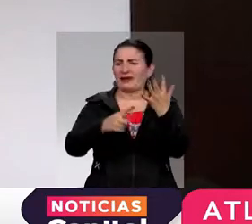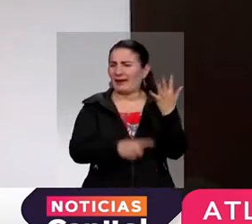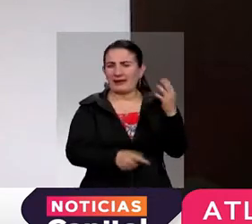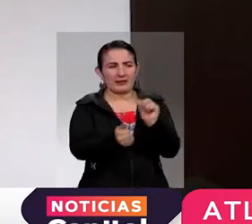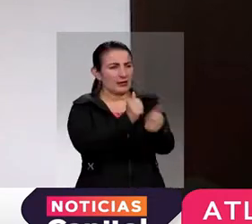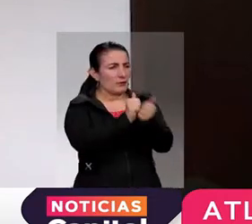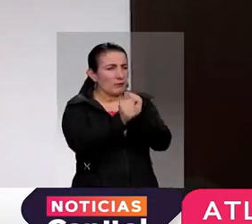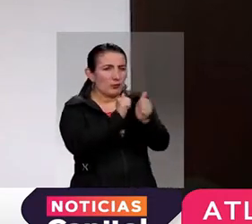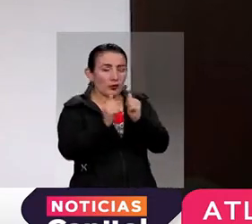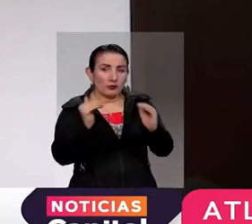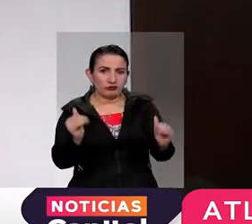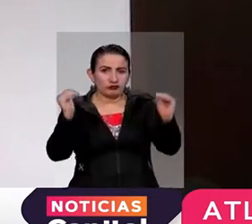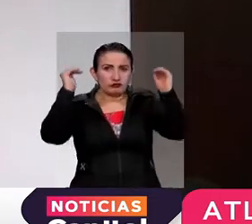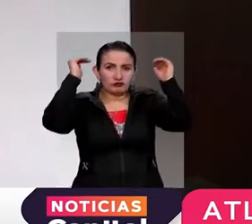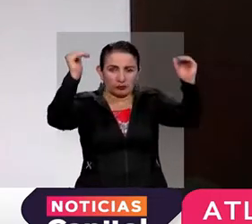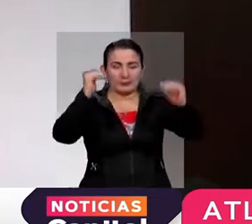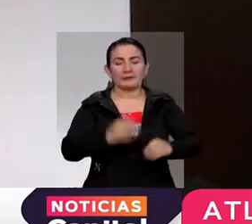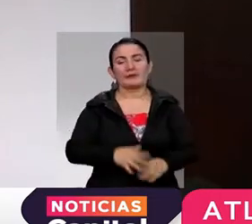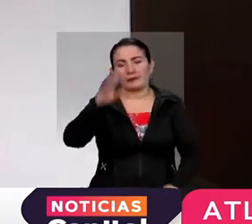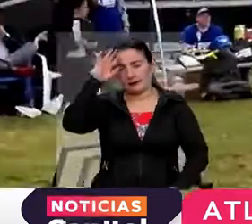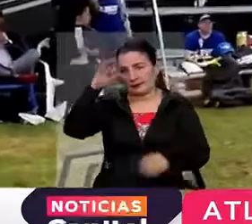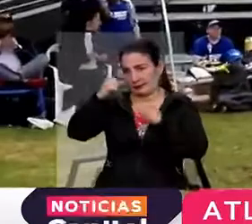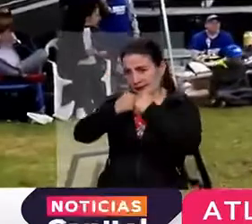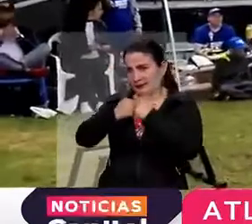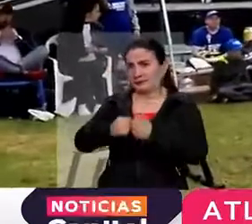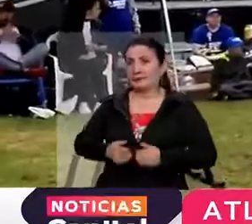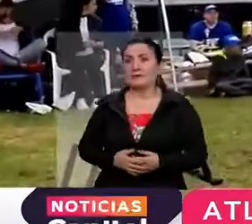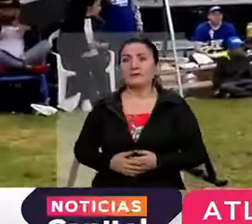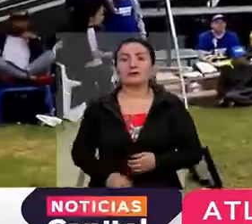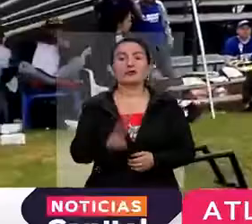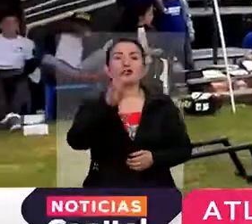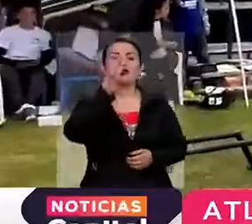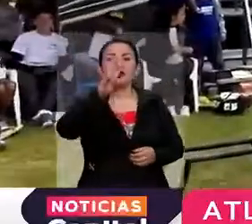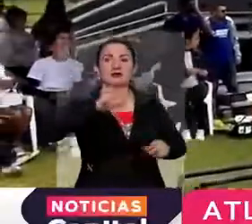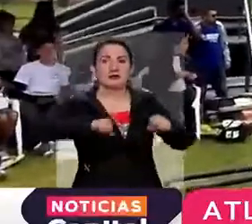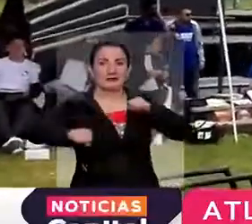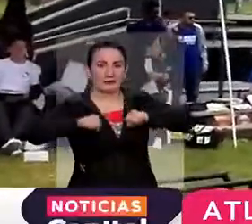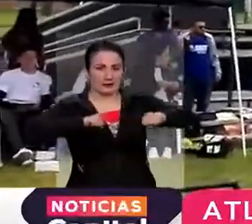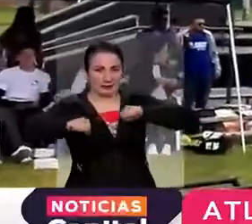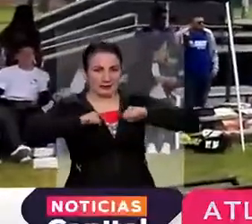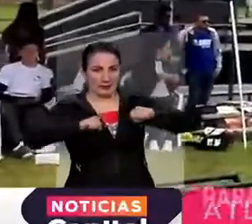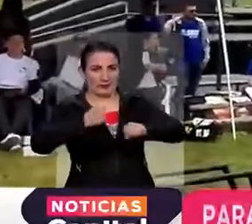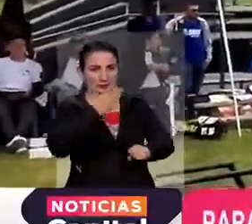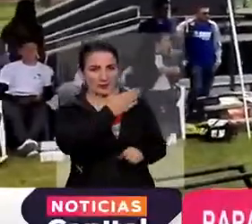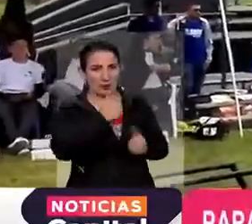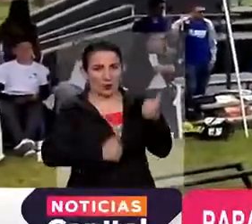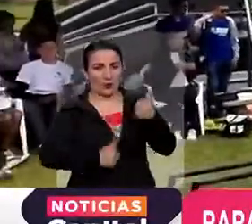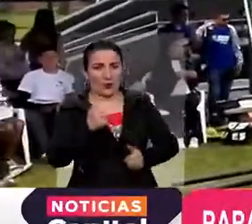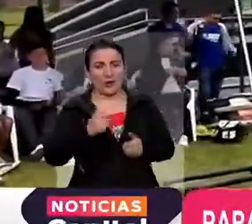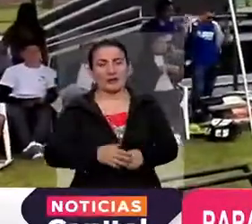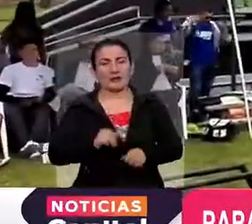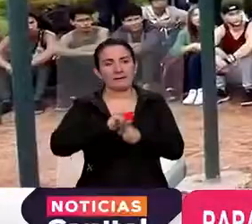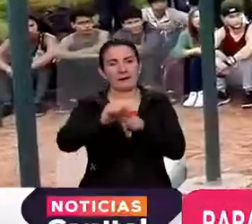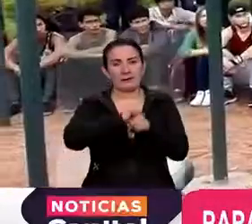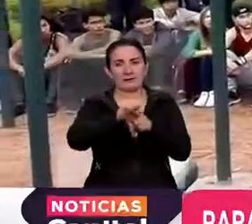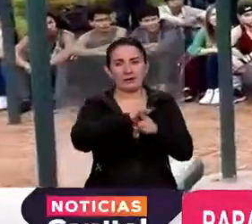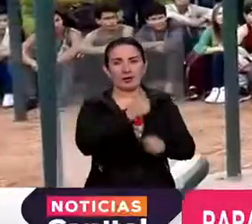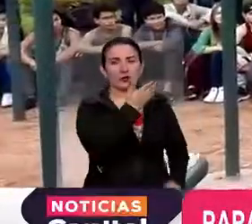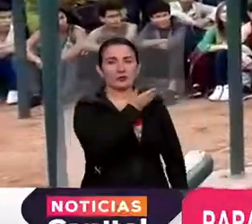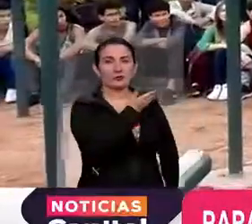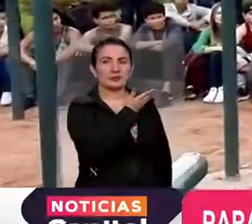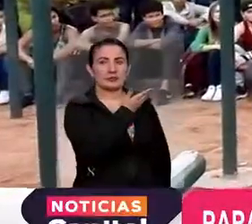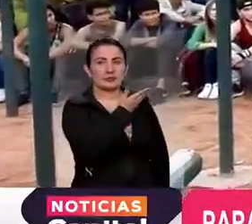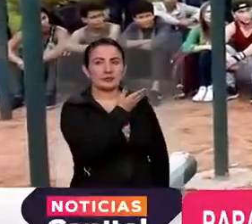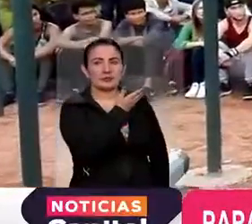de alta competencia en alianza con las ligas deportivas. Hay dos actividades para los aficionados que realizan entrenamiento funcional y